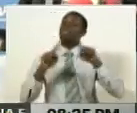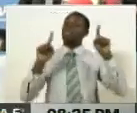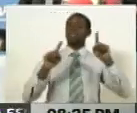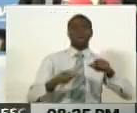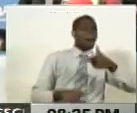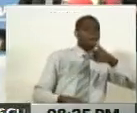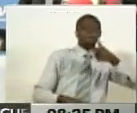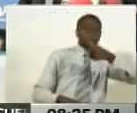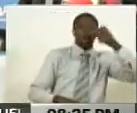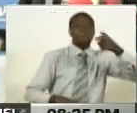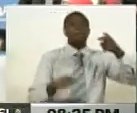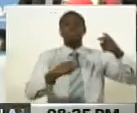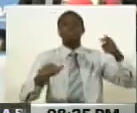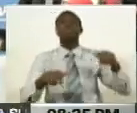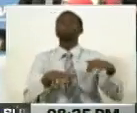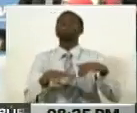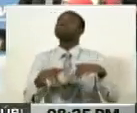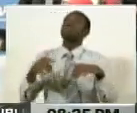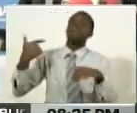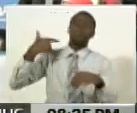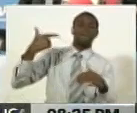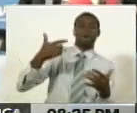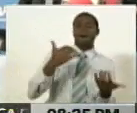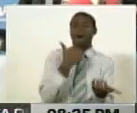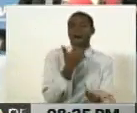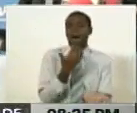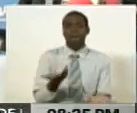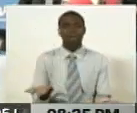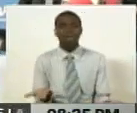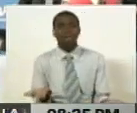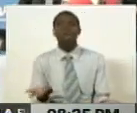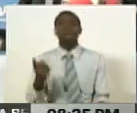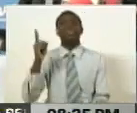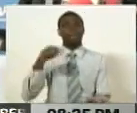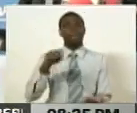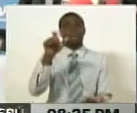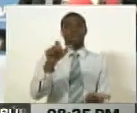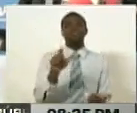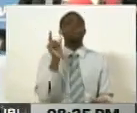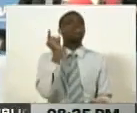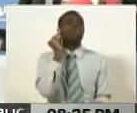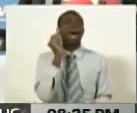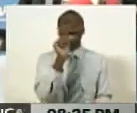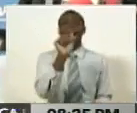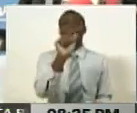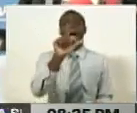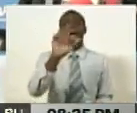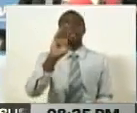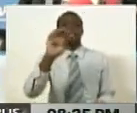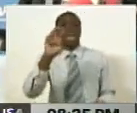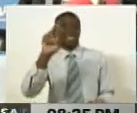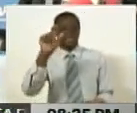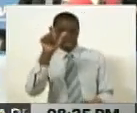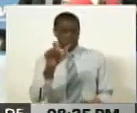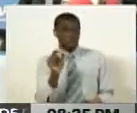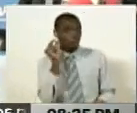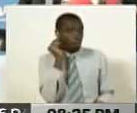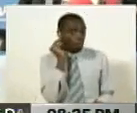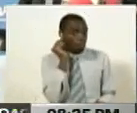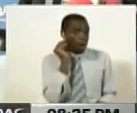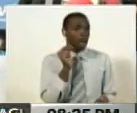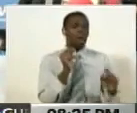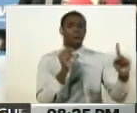a ciudadanos inermes que se encuentran en las calles, como ocurrió con la señora Almelina, quien venía caminando, saliendo de su